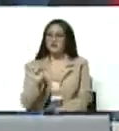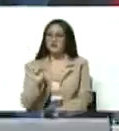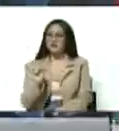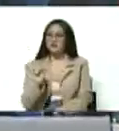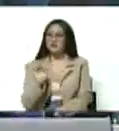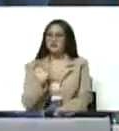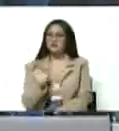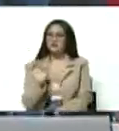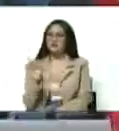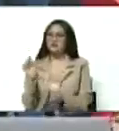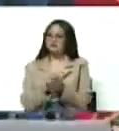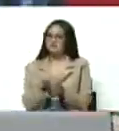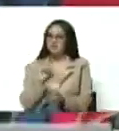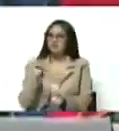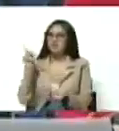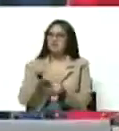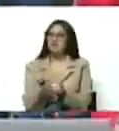inmediatamente yo me fui para el Furrial,